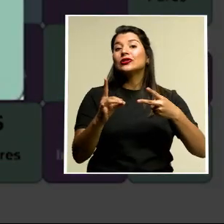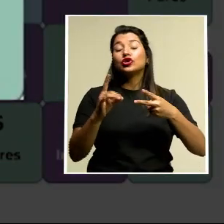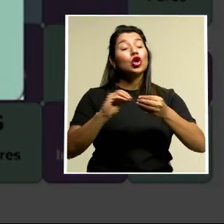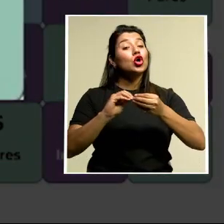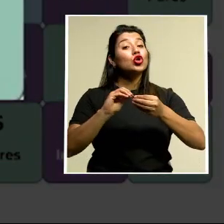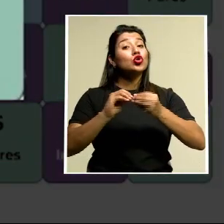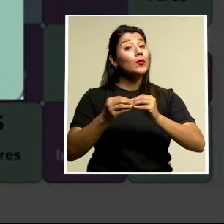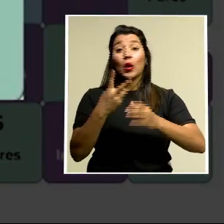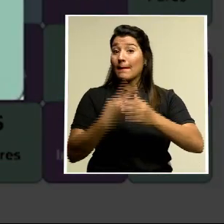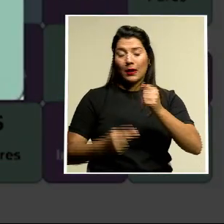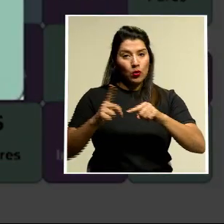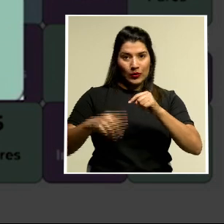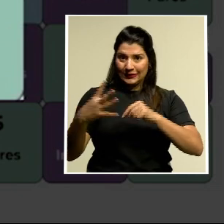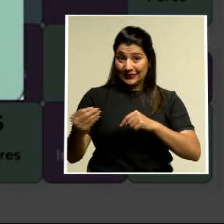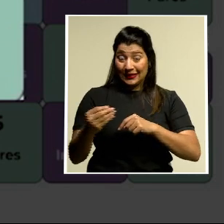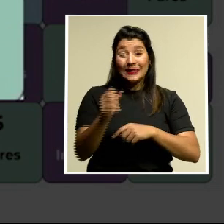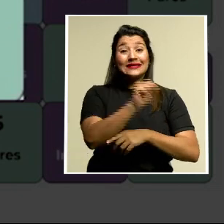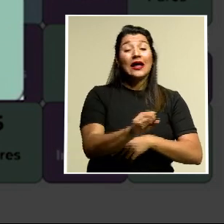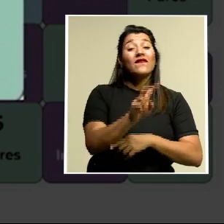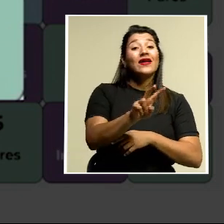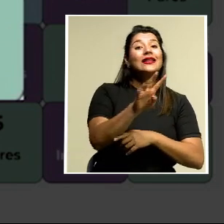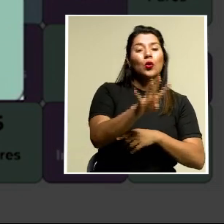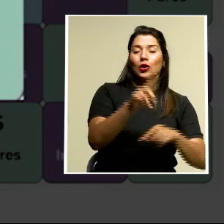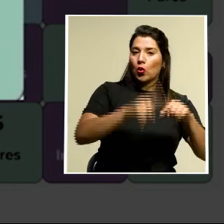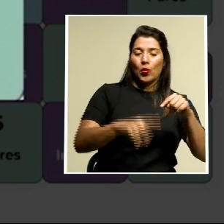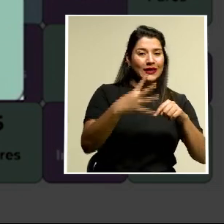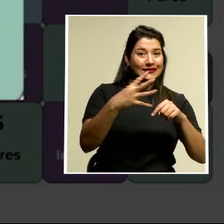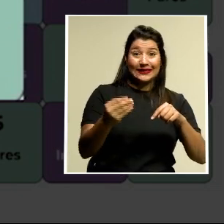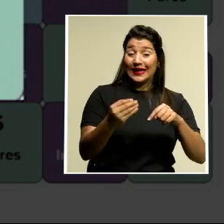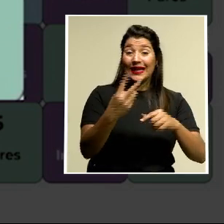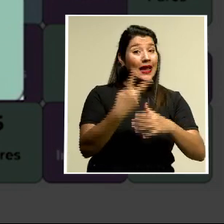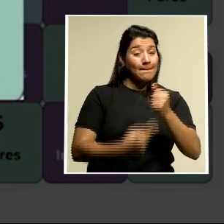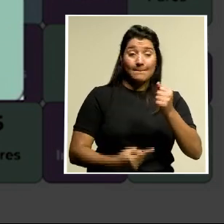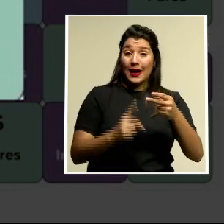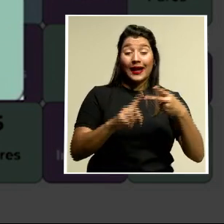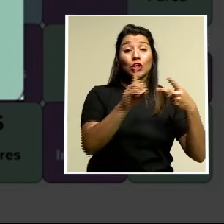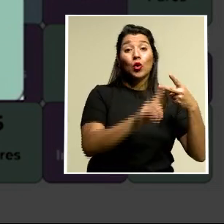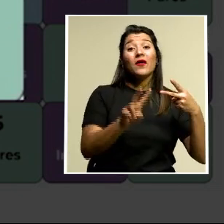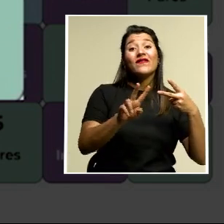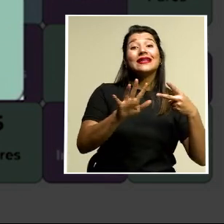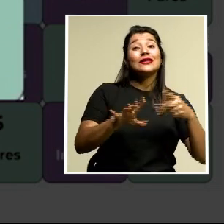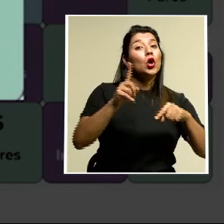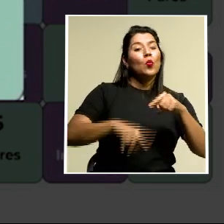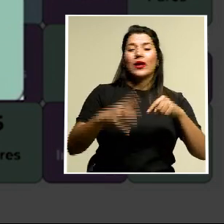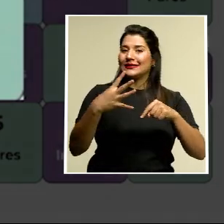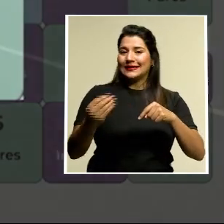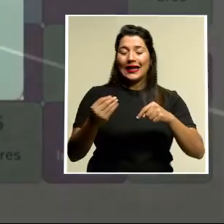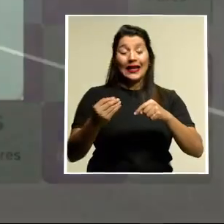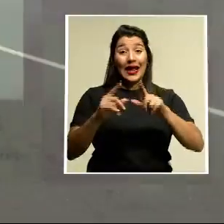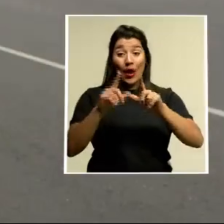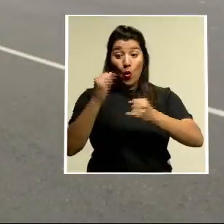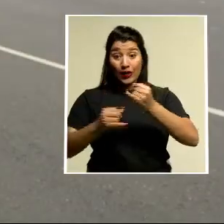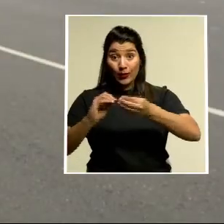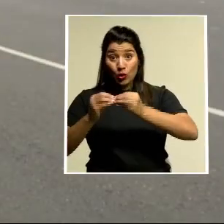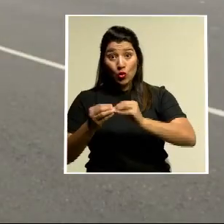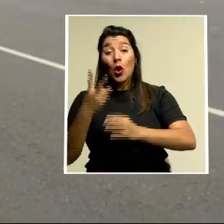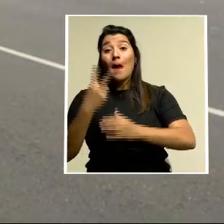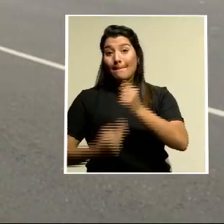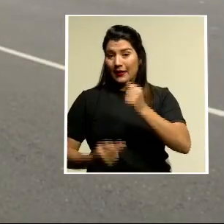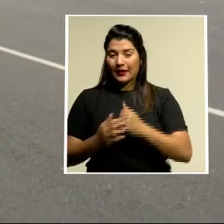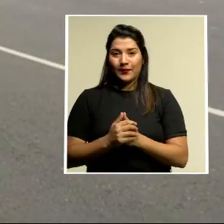sábado 24 no circularán las placas impares y el domingo 25 no circularán las placas pares, mientras